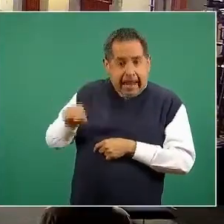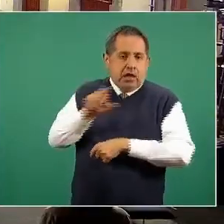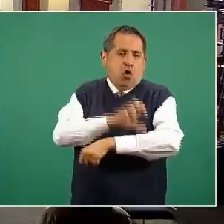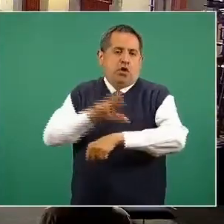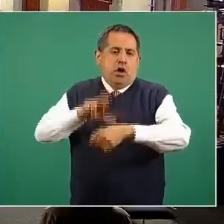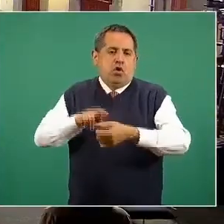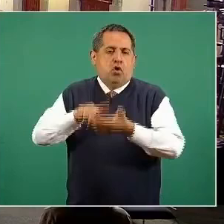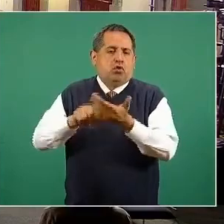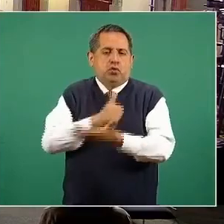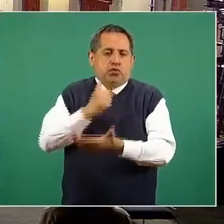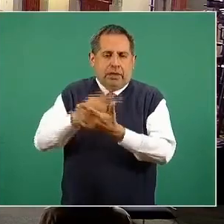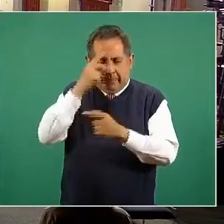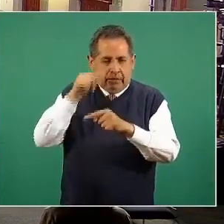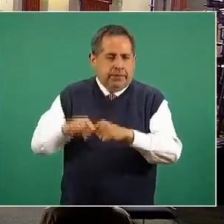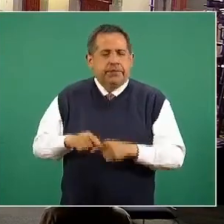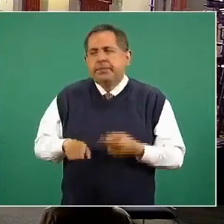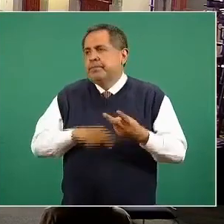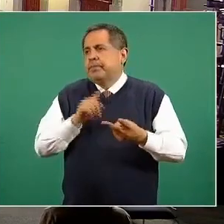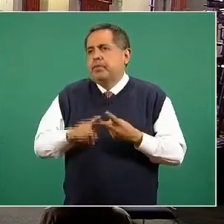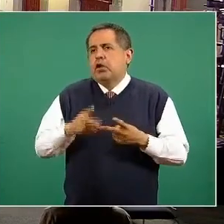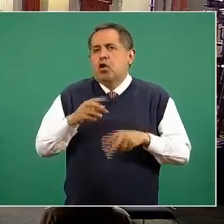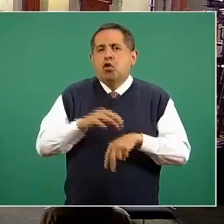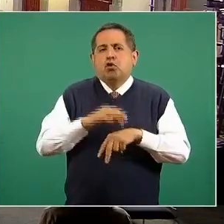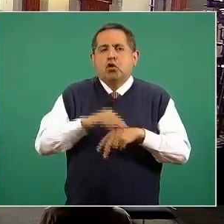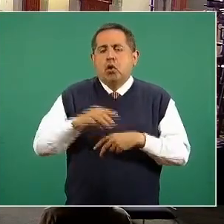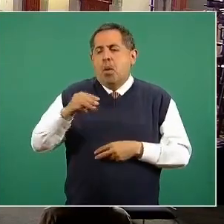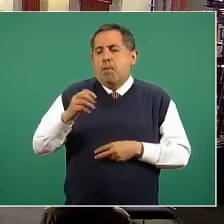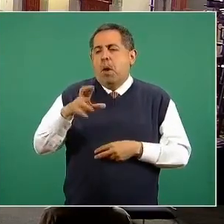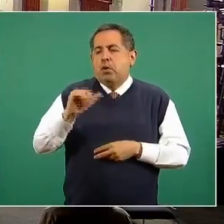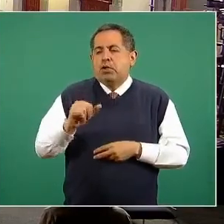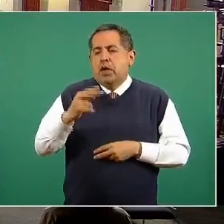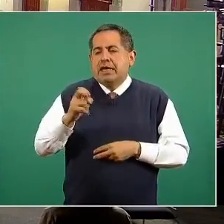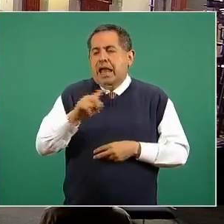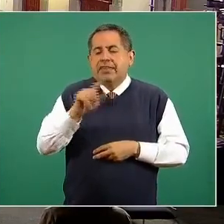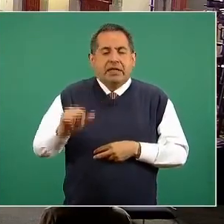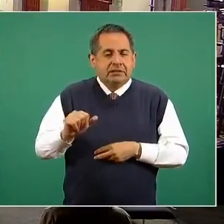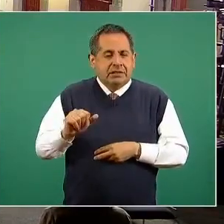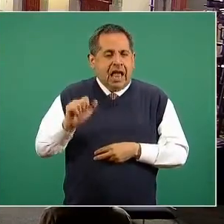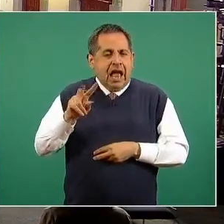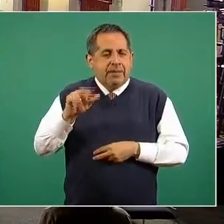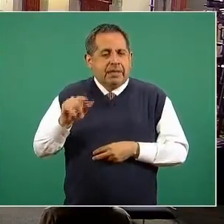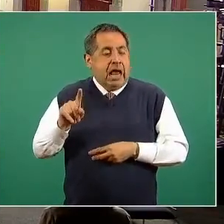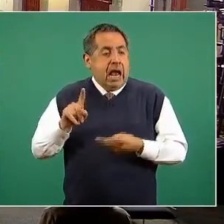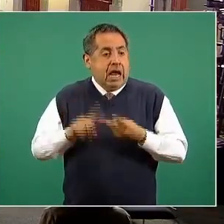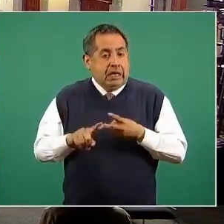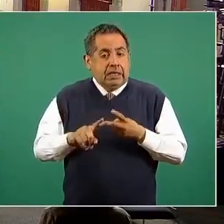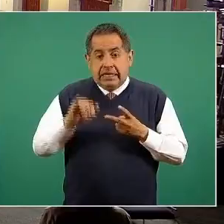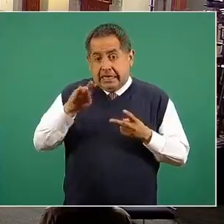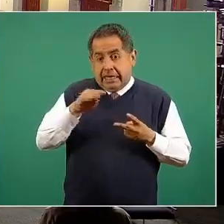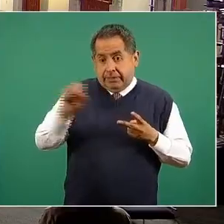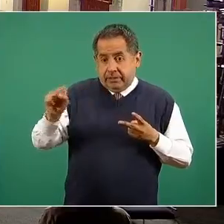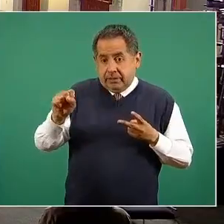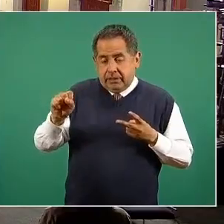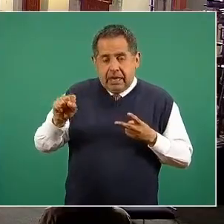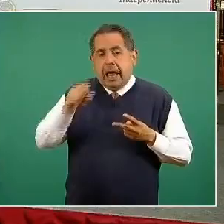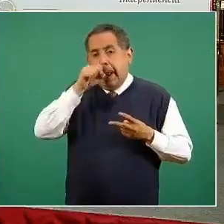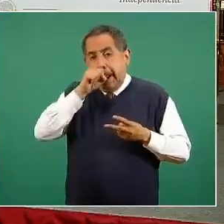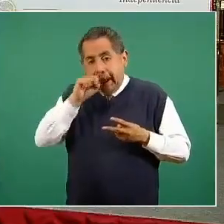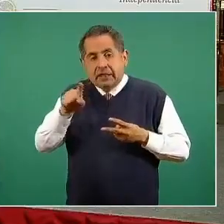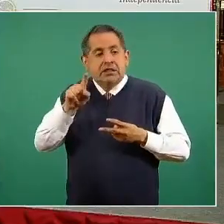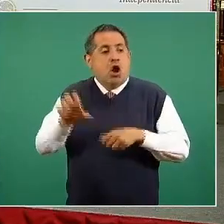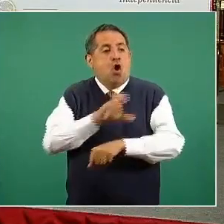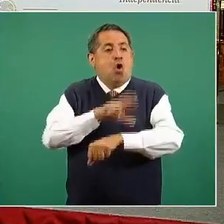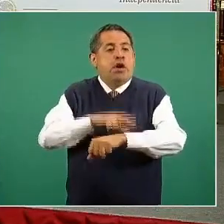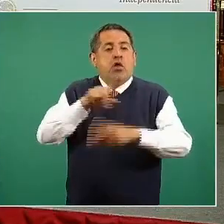México. El doctor Mauricio Hernández Ávila, director de prestaciones económicas y sociales del propio IMSS, es el coordinador